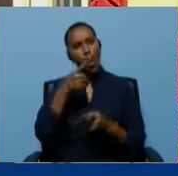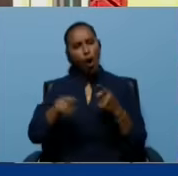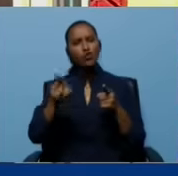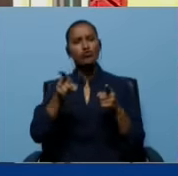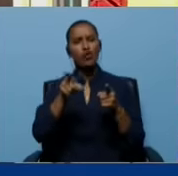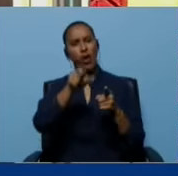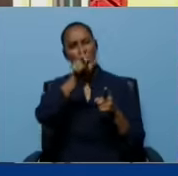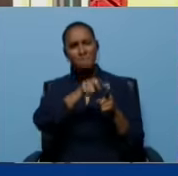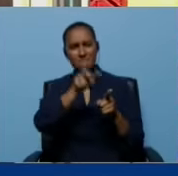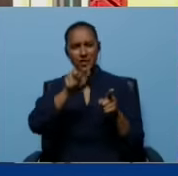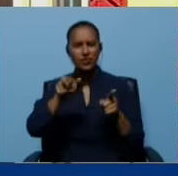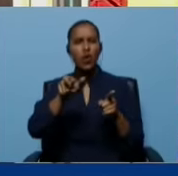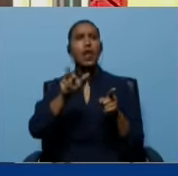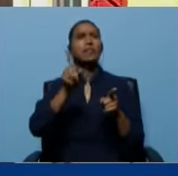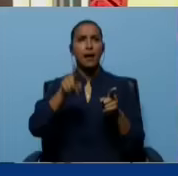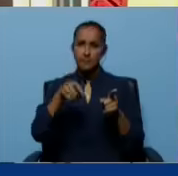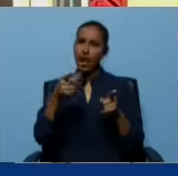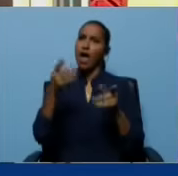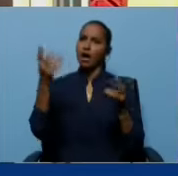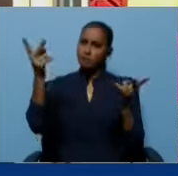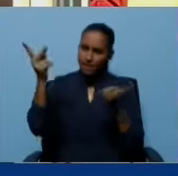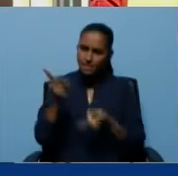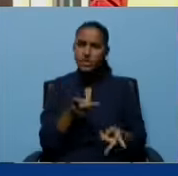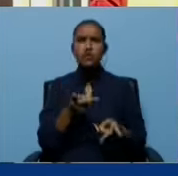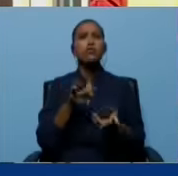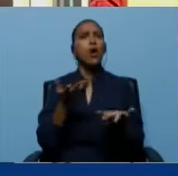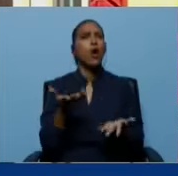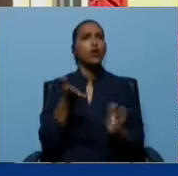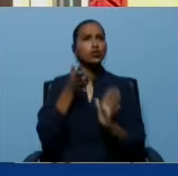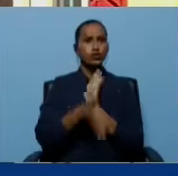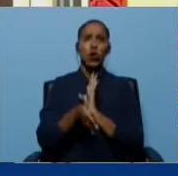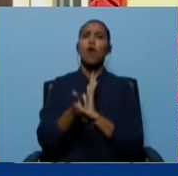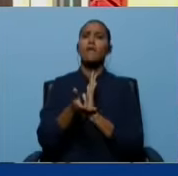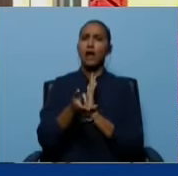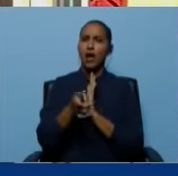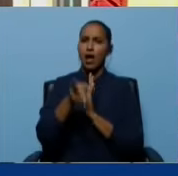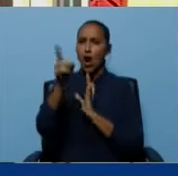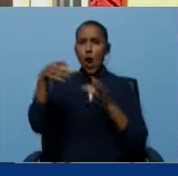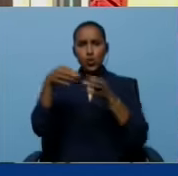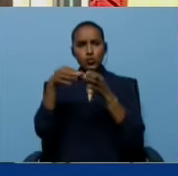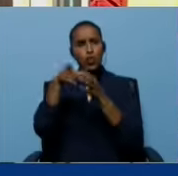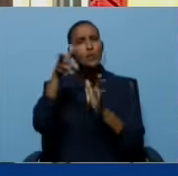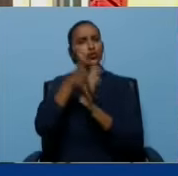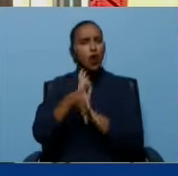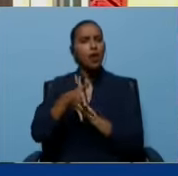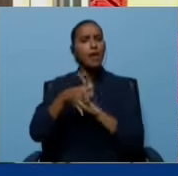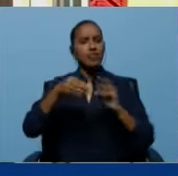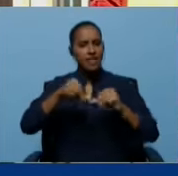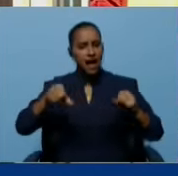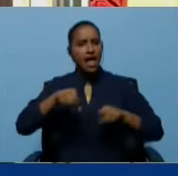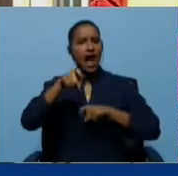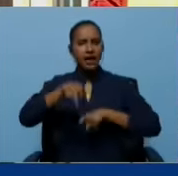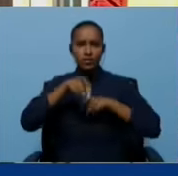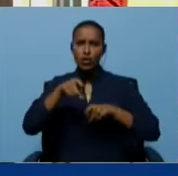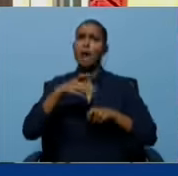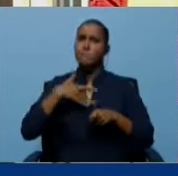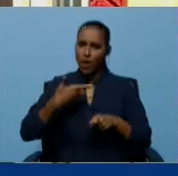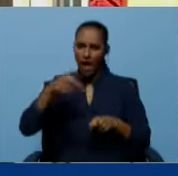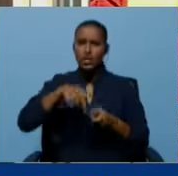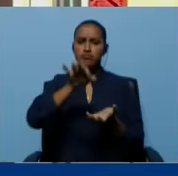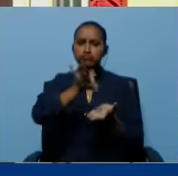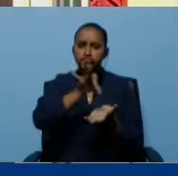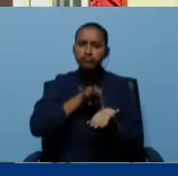que venga también con cientos de sus agricultores que vengan a producir a Venezuela